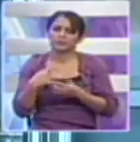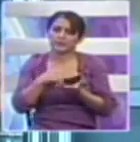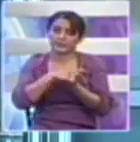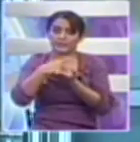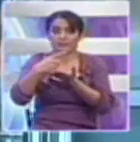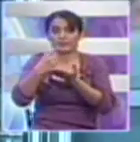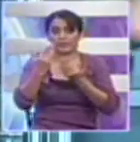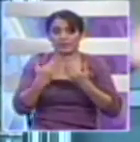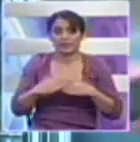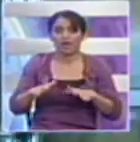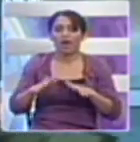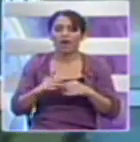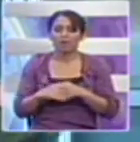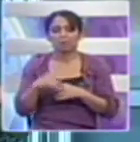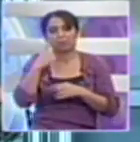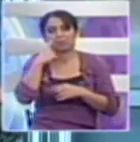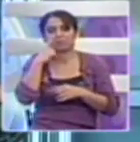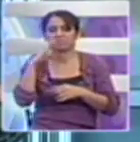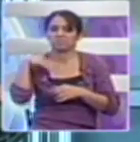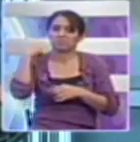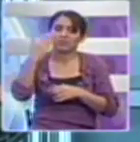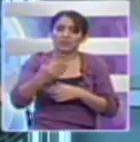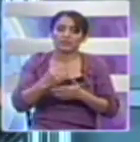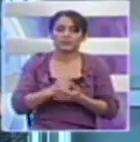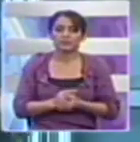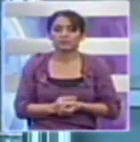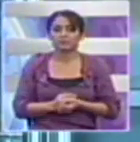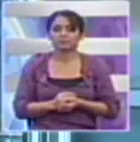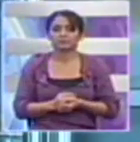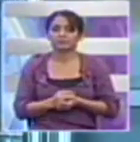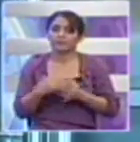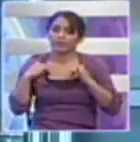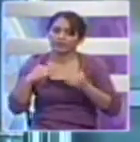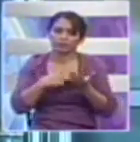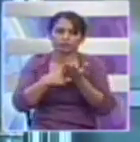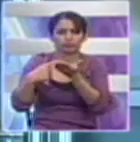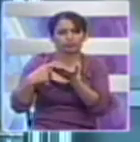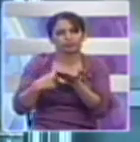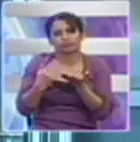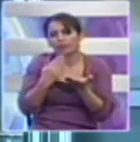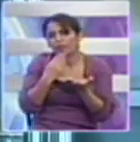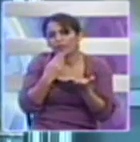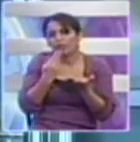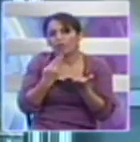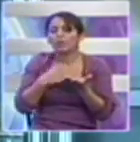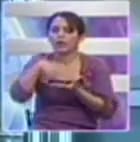semana, para que en la siguiente semana se pueda realizar el debate definitivo